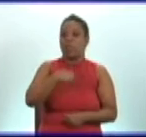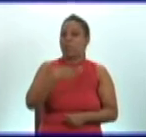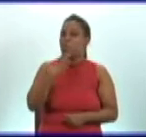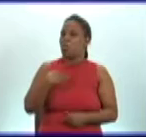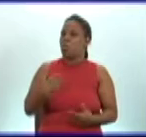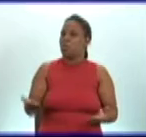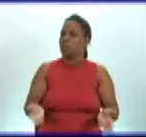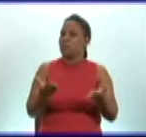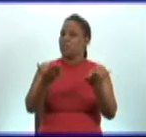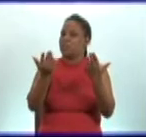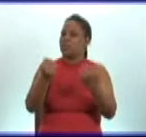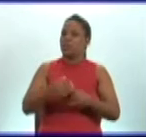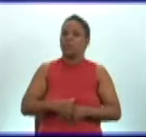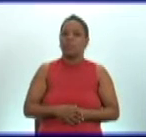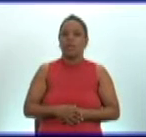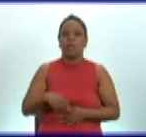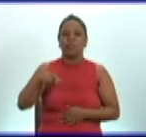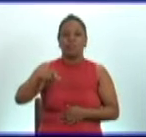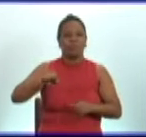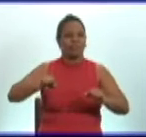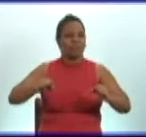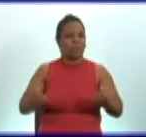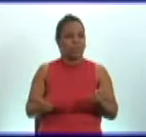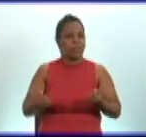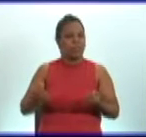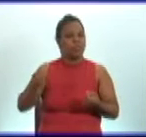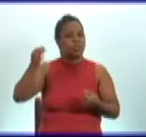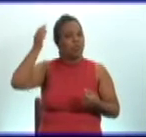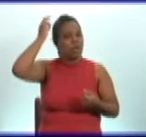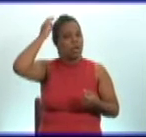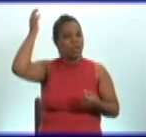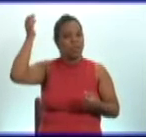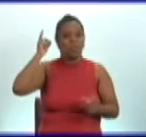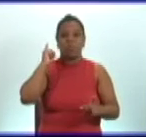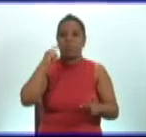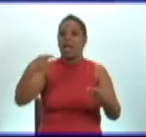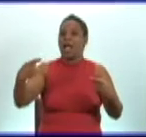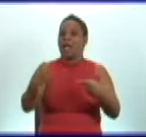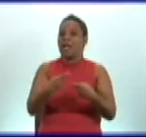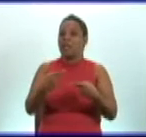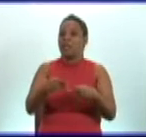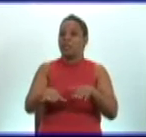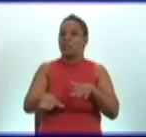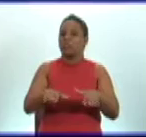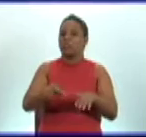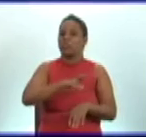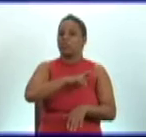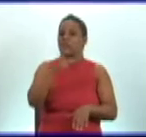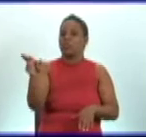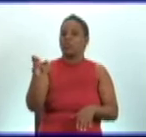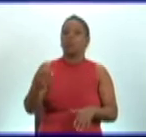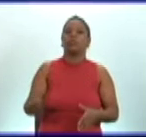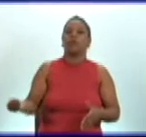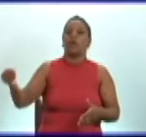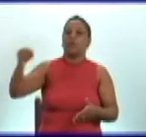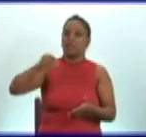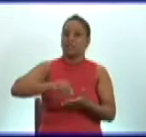desarrollando esa represión española en contra de ese movimiento revolucionario que se lleva a cabo en Cuba, iniciado